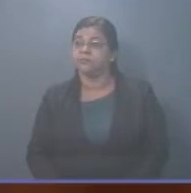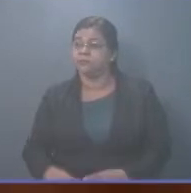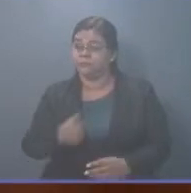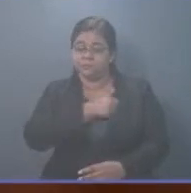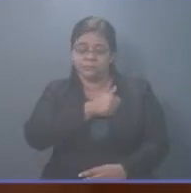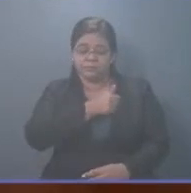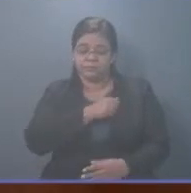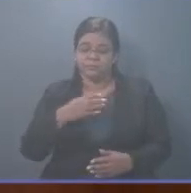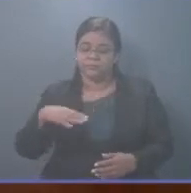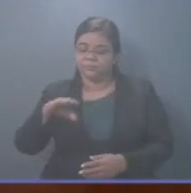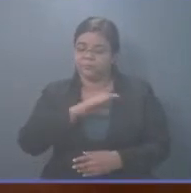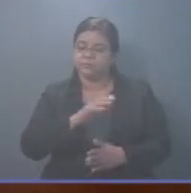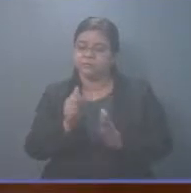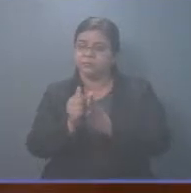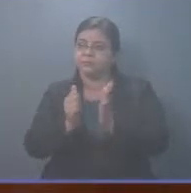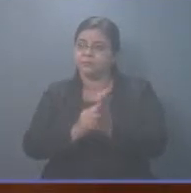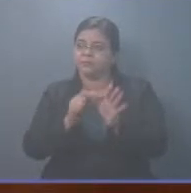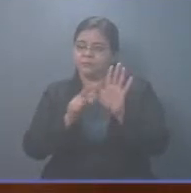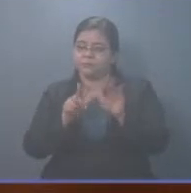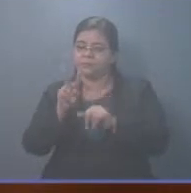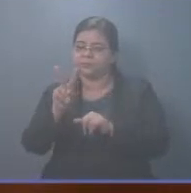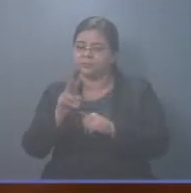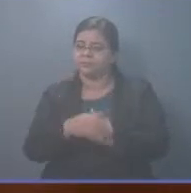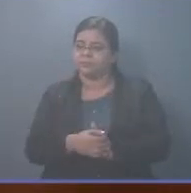Atribuciones del Consejo, artículo 62.